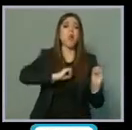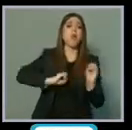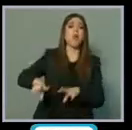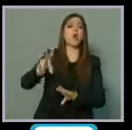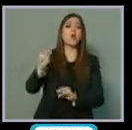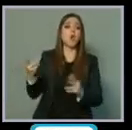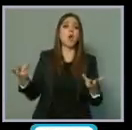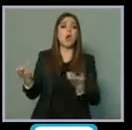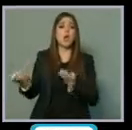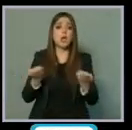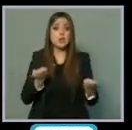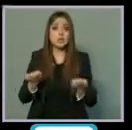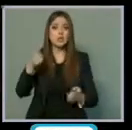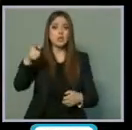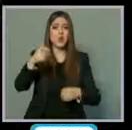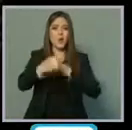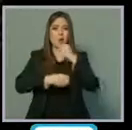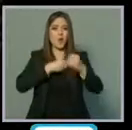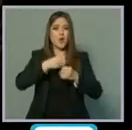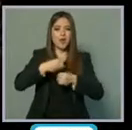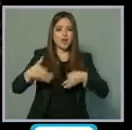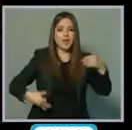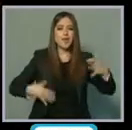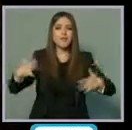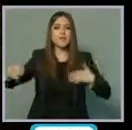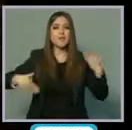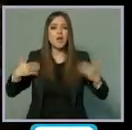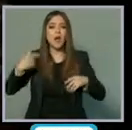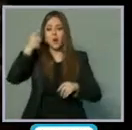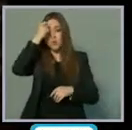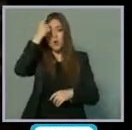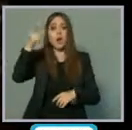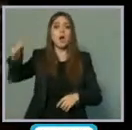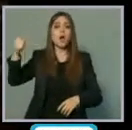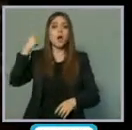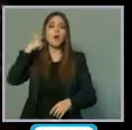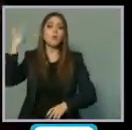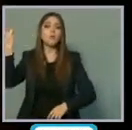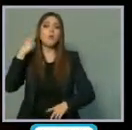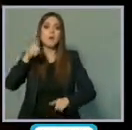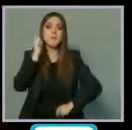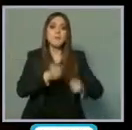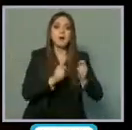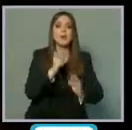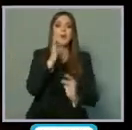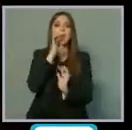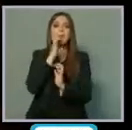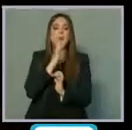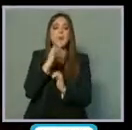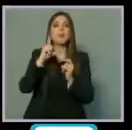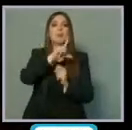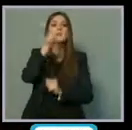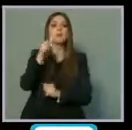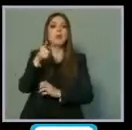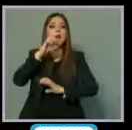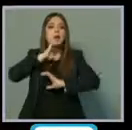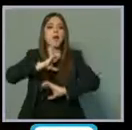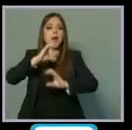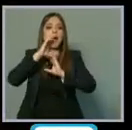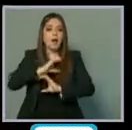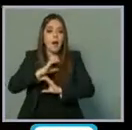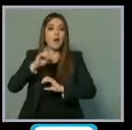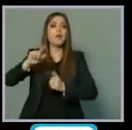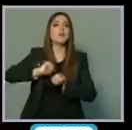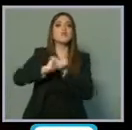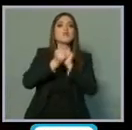manera muy divertida, muy espontánea, tocan ahí batería, tienen sax, cantan, y bueno, pues los niños se divierten